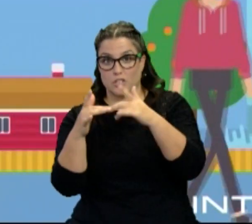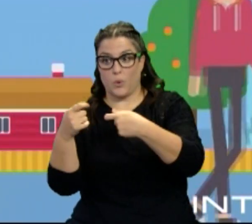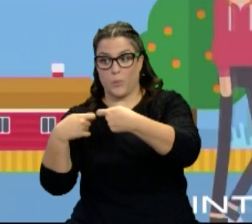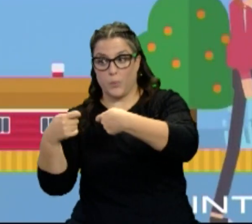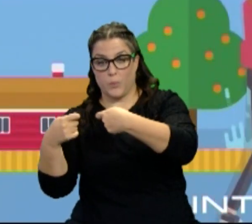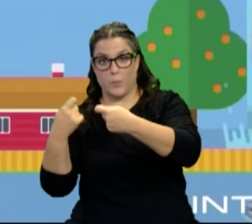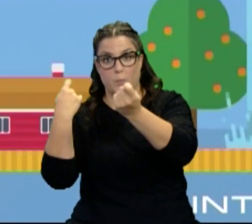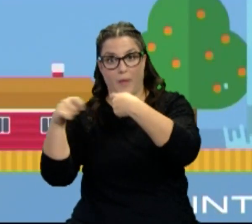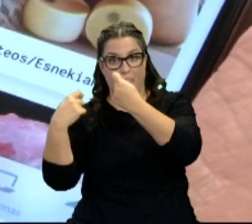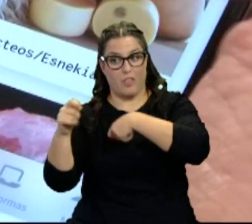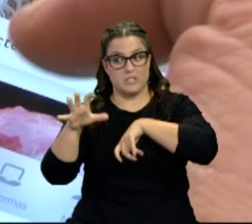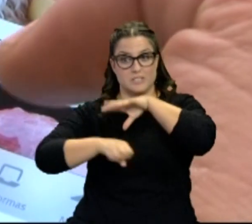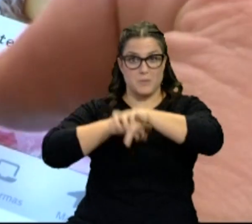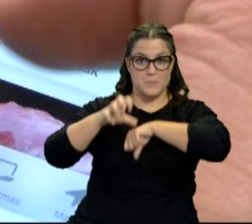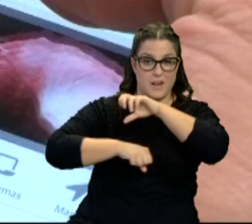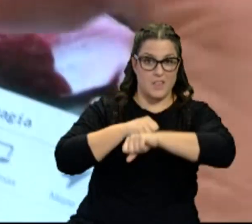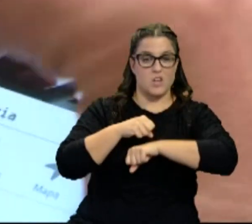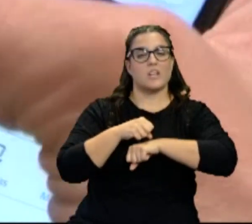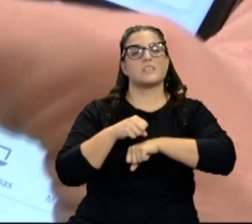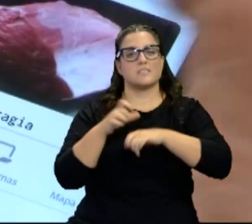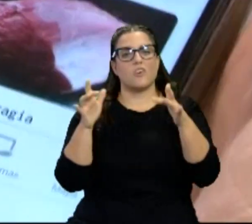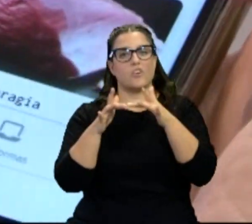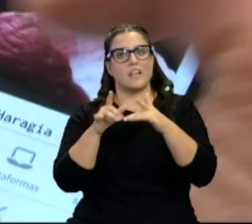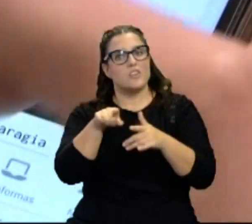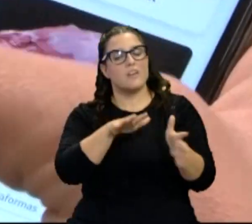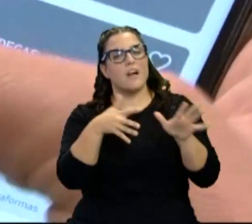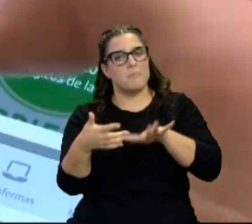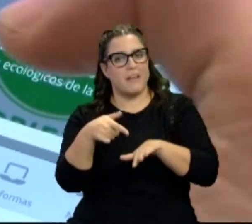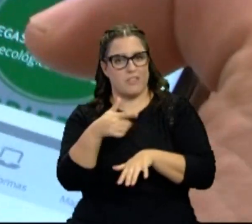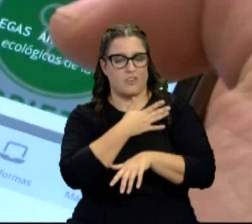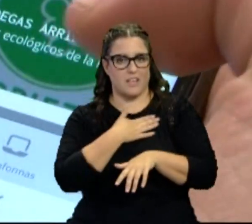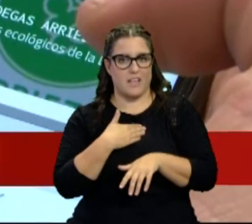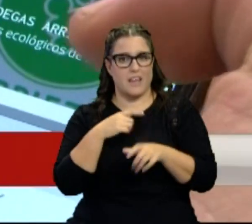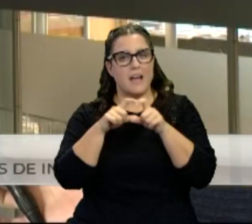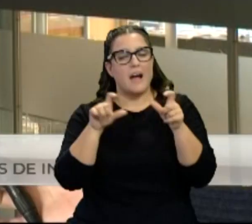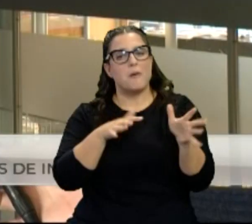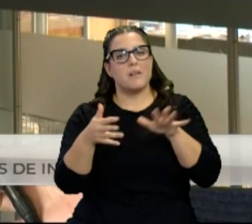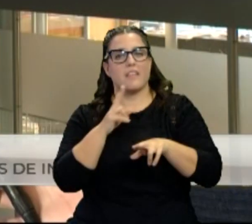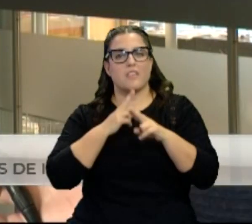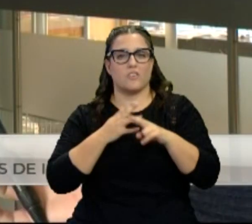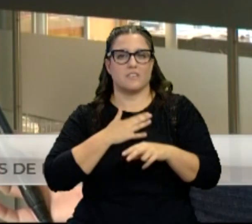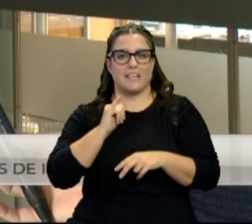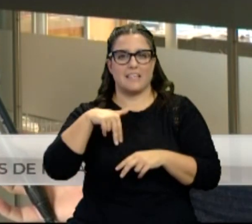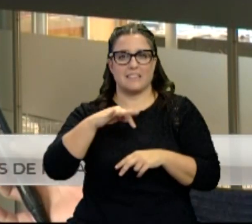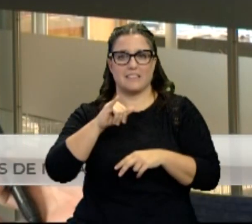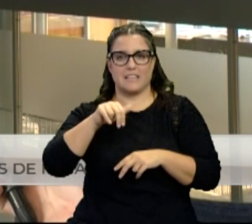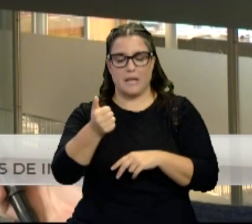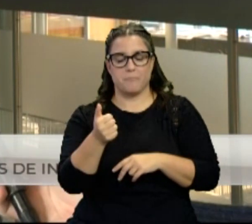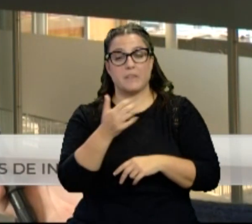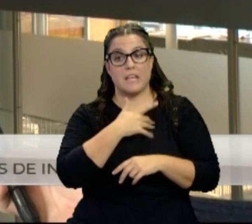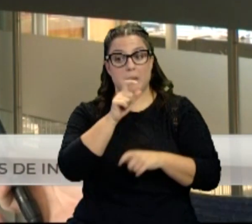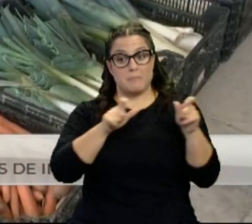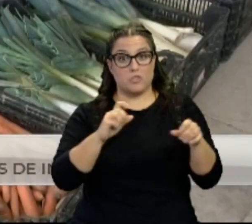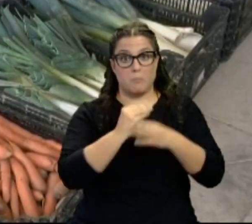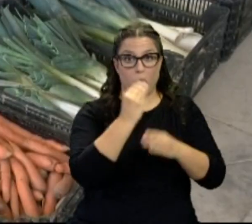por el consumo local. Es el objetivo que busca la nueva herramienta móvil de Intia. Impulsar la venta directa de personas productoras de